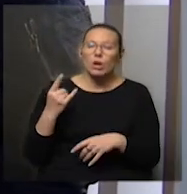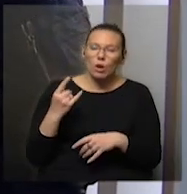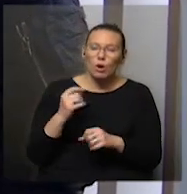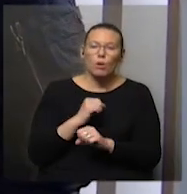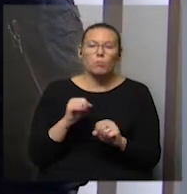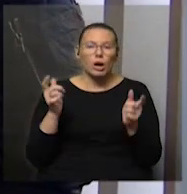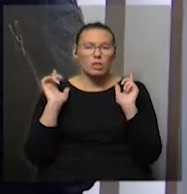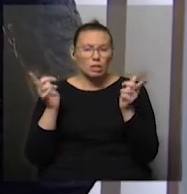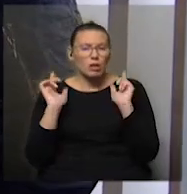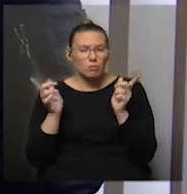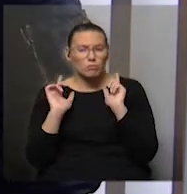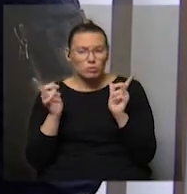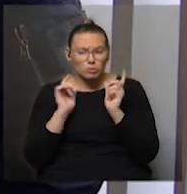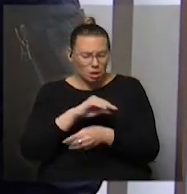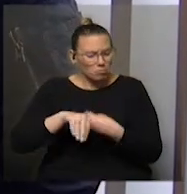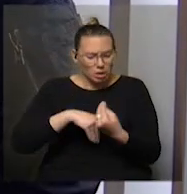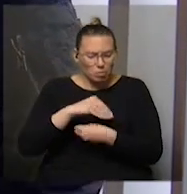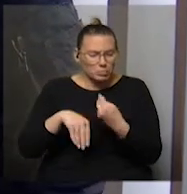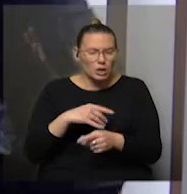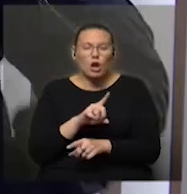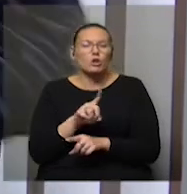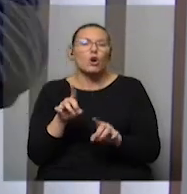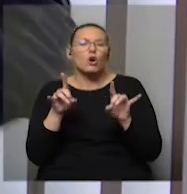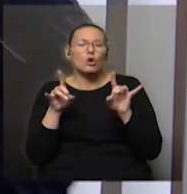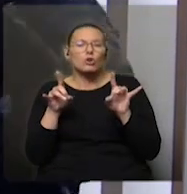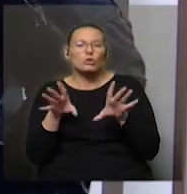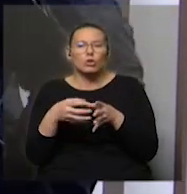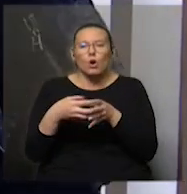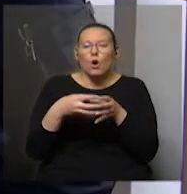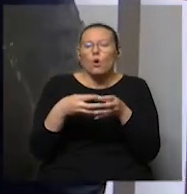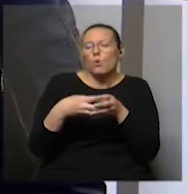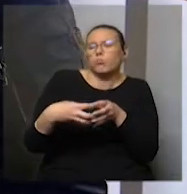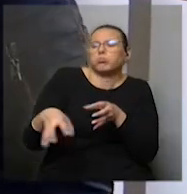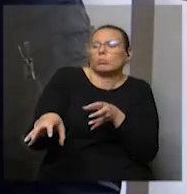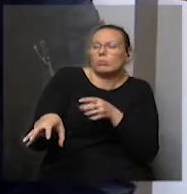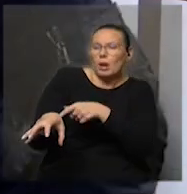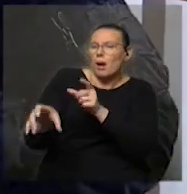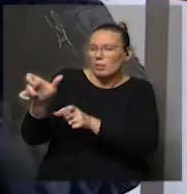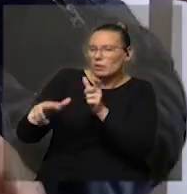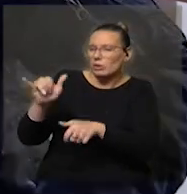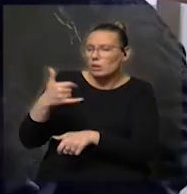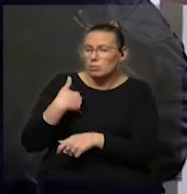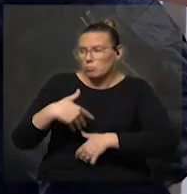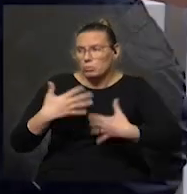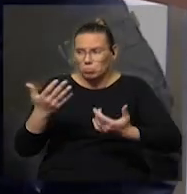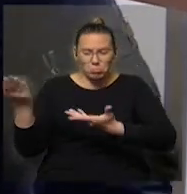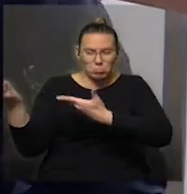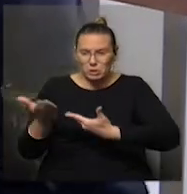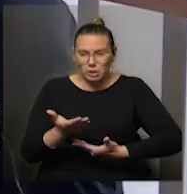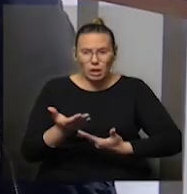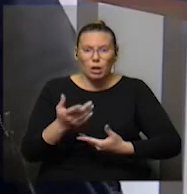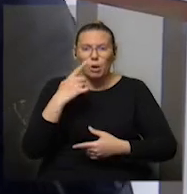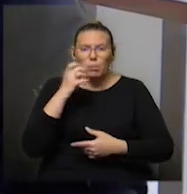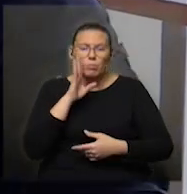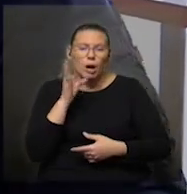pueda disfrutarse con toda la familia, no solamente para un grupo de personas determinadas. Así que están todos invitados, ¿no? Papá,